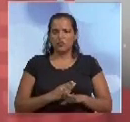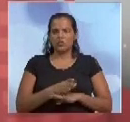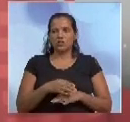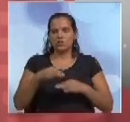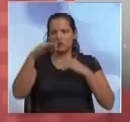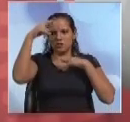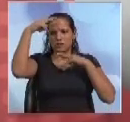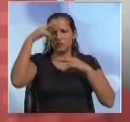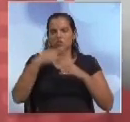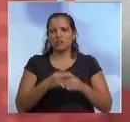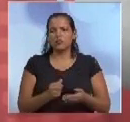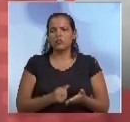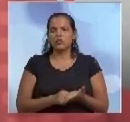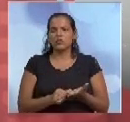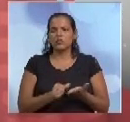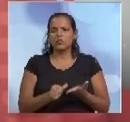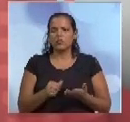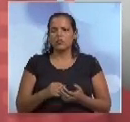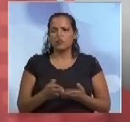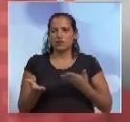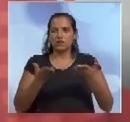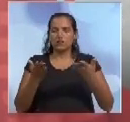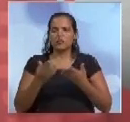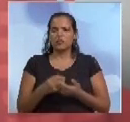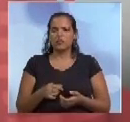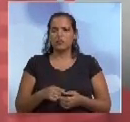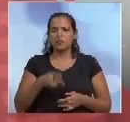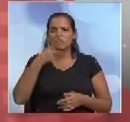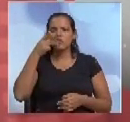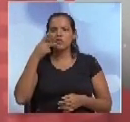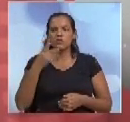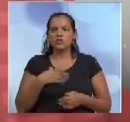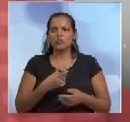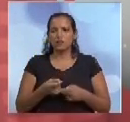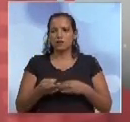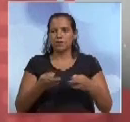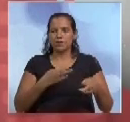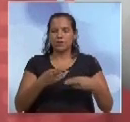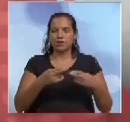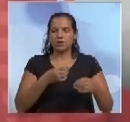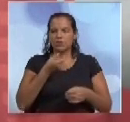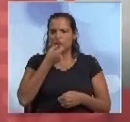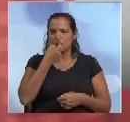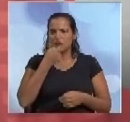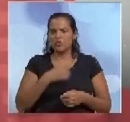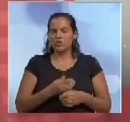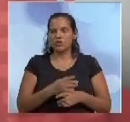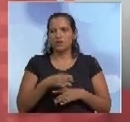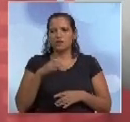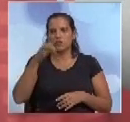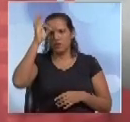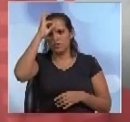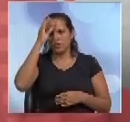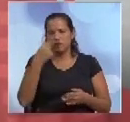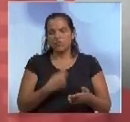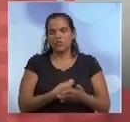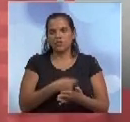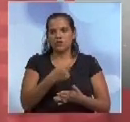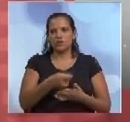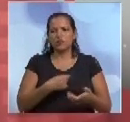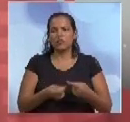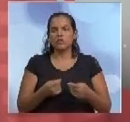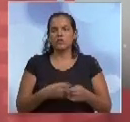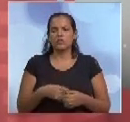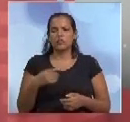El Servicio Nacional de Contratación Pública aperturó una subasta de medicamentos para que casas de salud realicen sus compras. Este